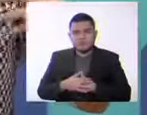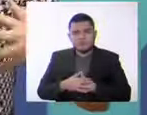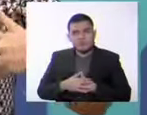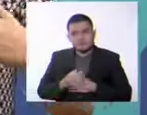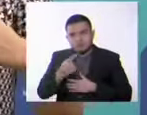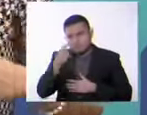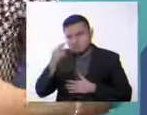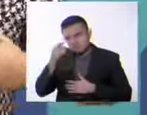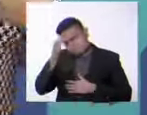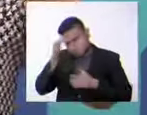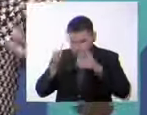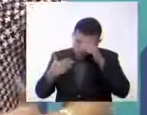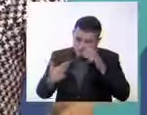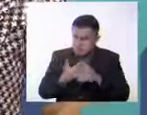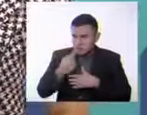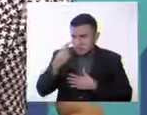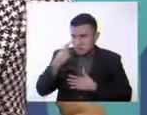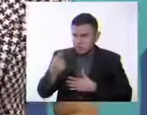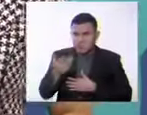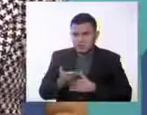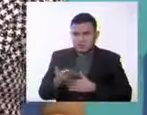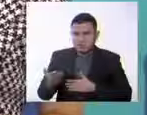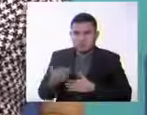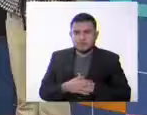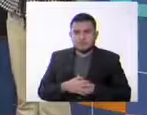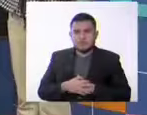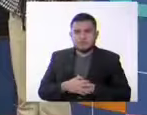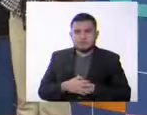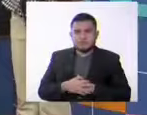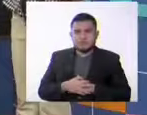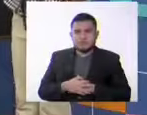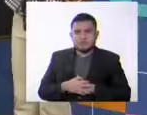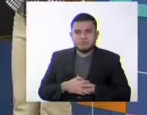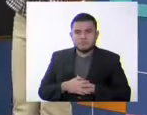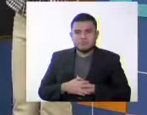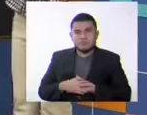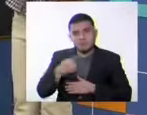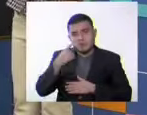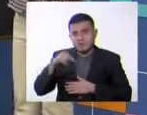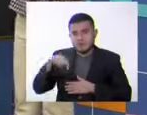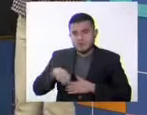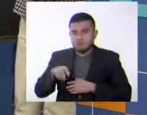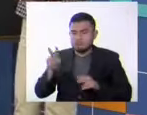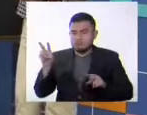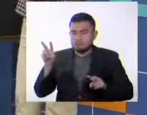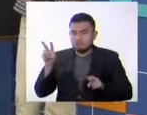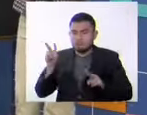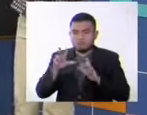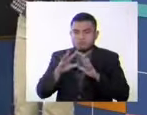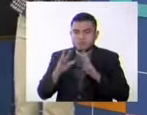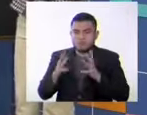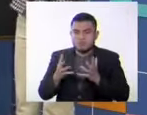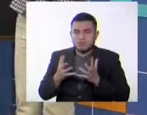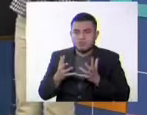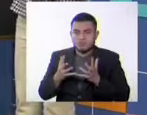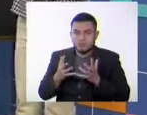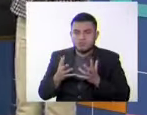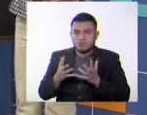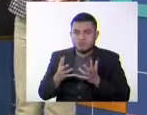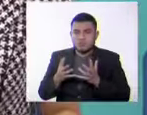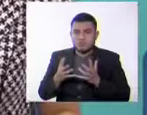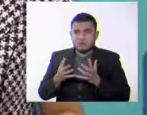como nosotros percibimos las cosas. Aquí tenemos, por ejemplo, El Salvador del Mundo. Imagínate las concepciones que han habido de las